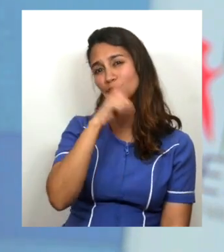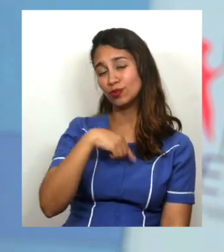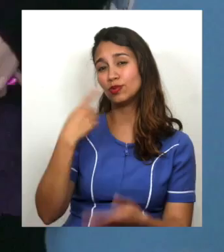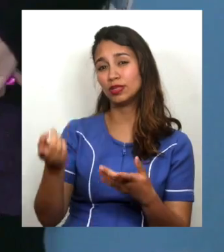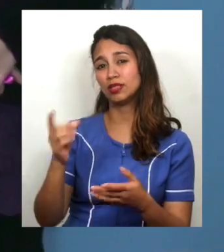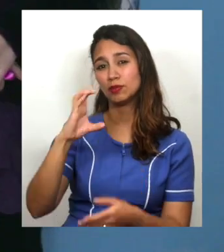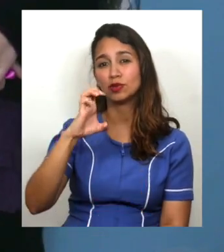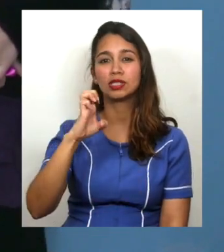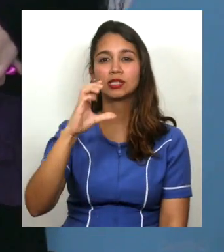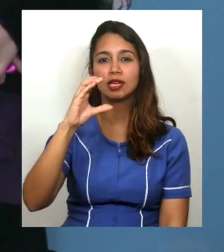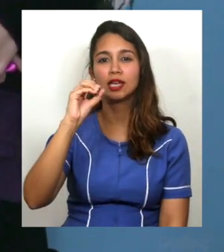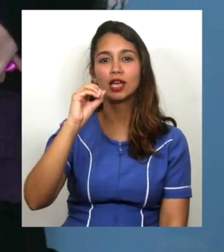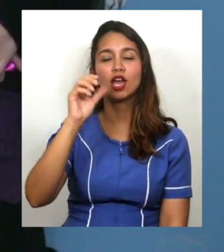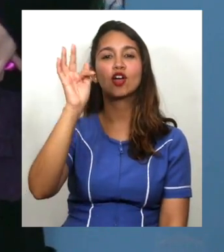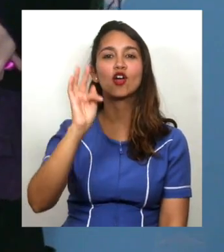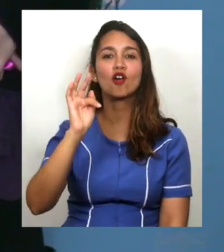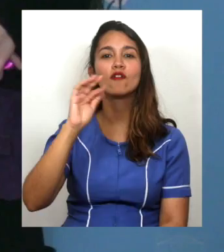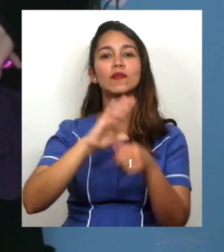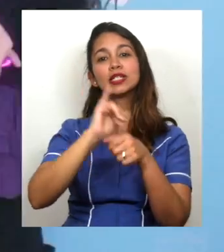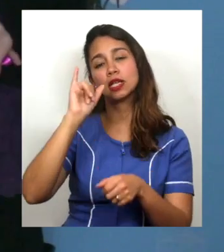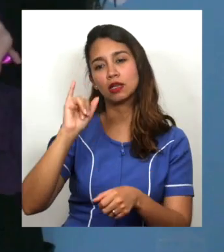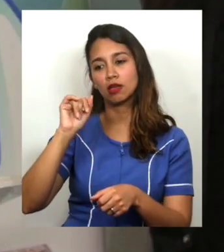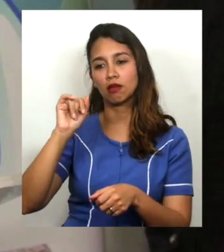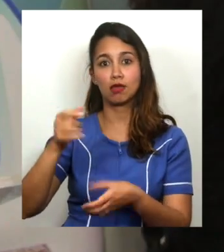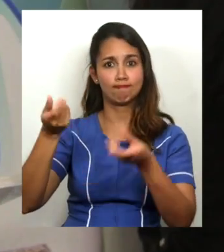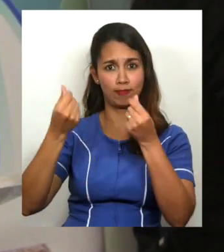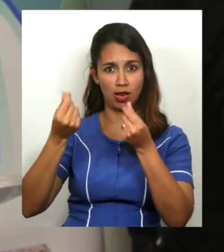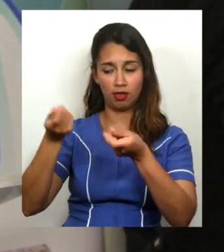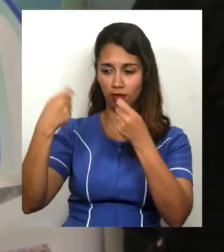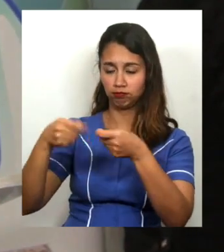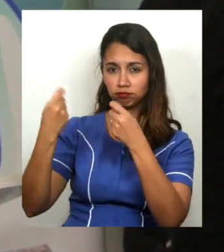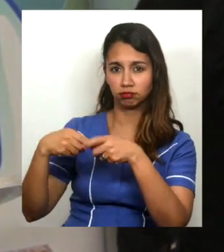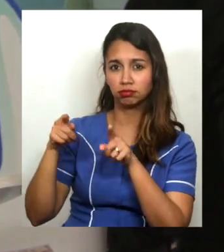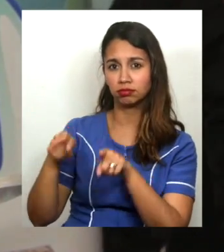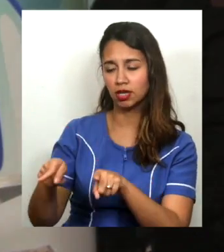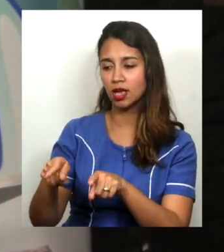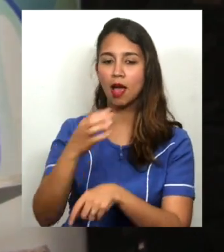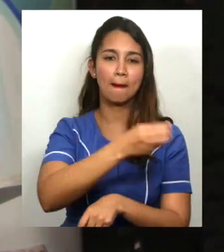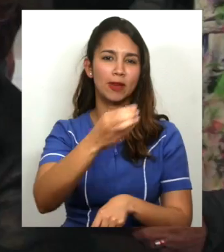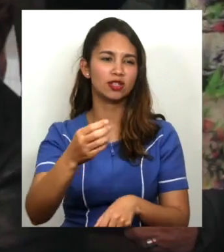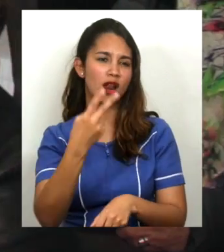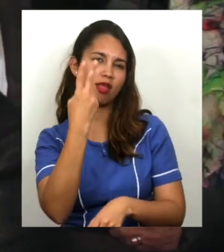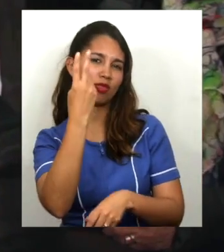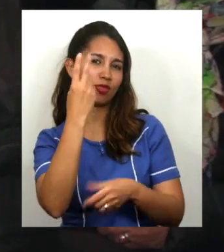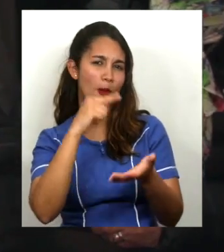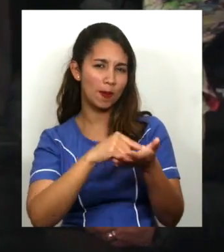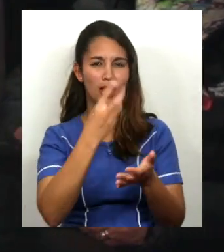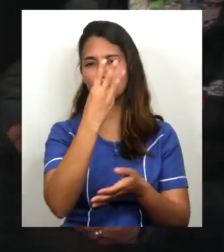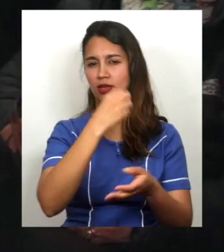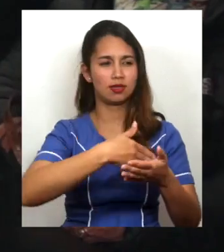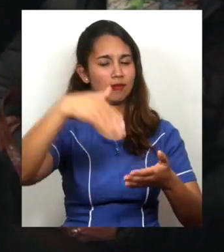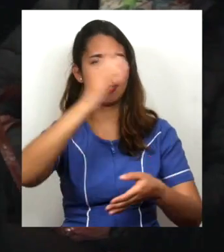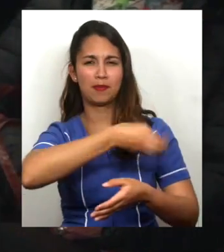atención. Y por último, la inauguración del SECOF Santa Teresa de Machalí, que tuvo un costo de más de 390 millones